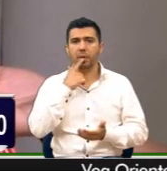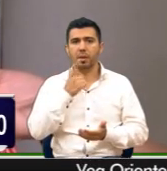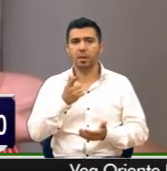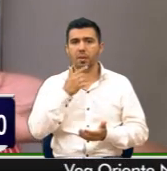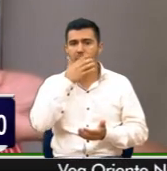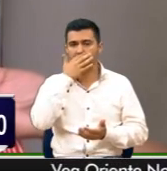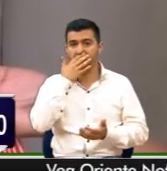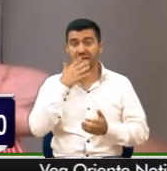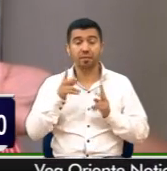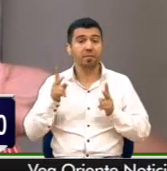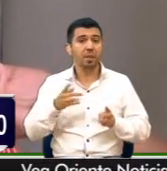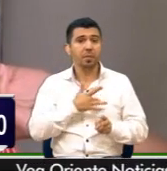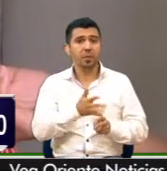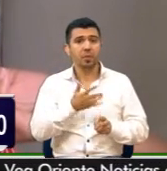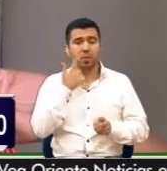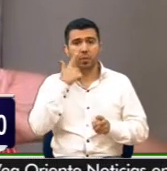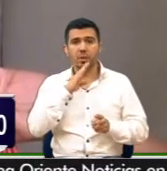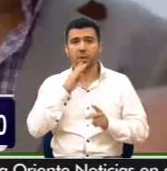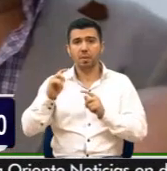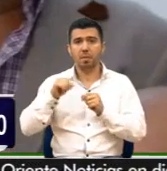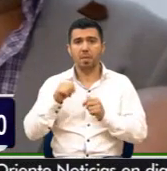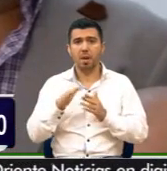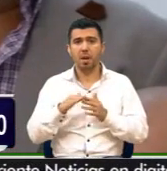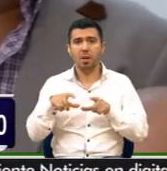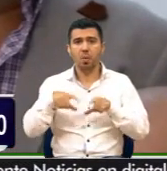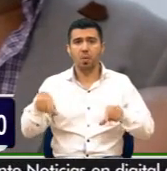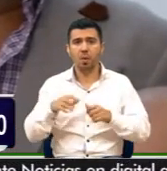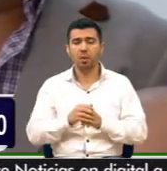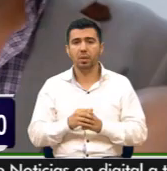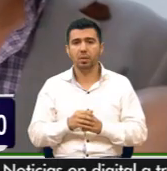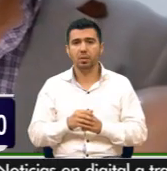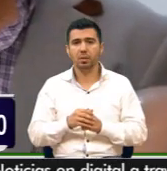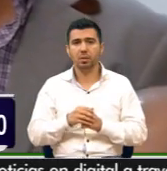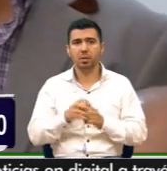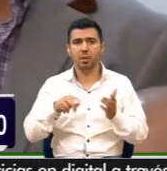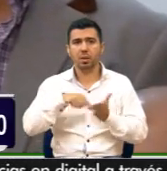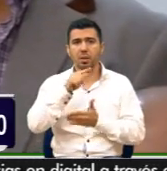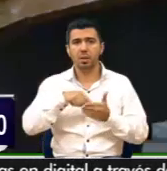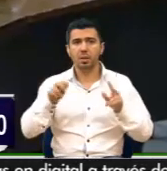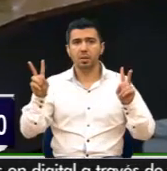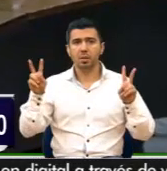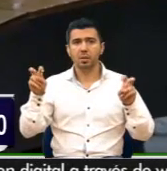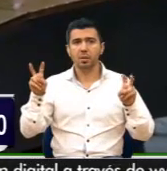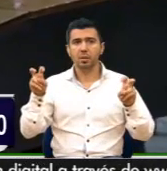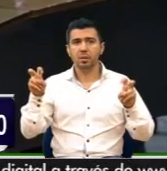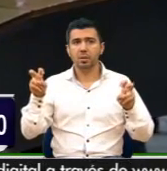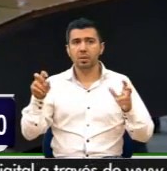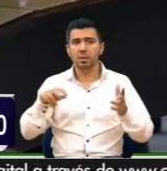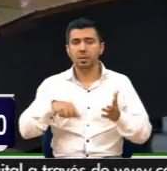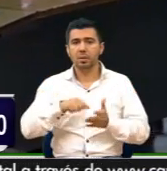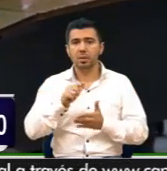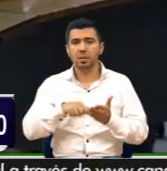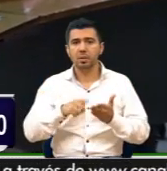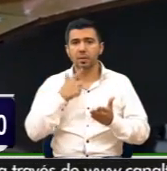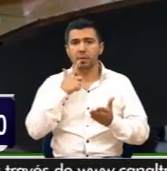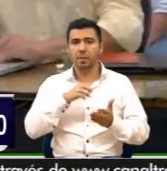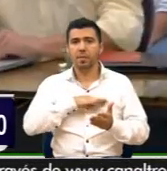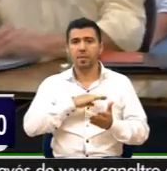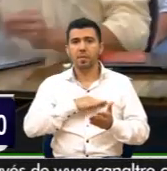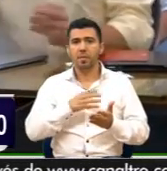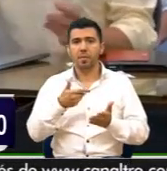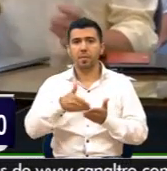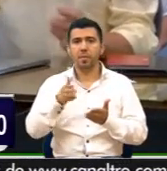gente tenía que donar si quería que le pagaran las cuentas. En temas de contratación, los concejales denunciaron que la alcaldía se